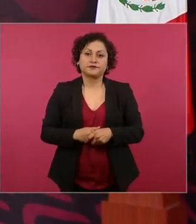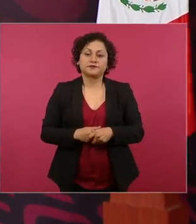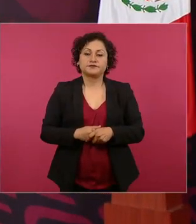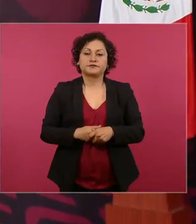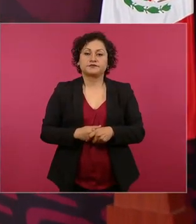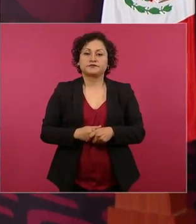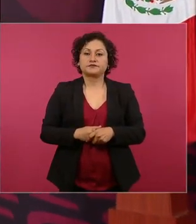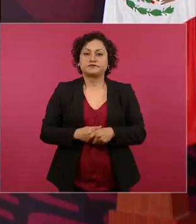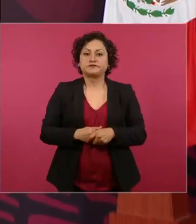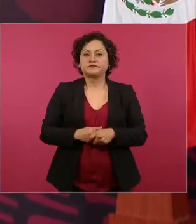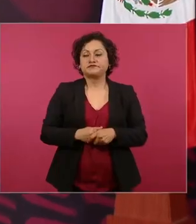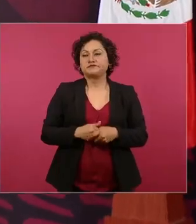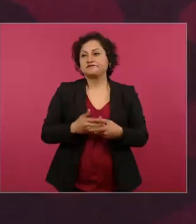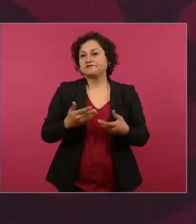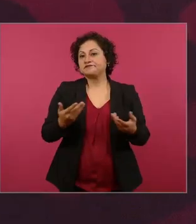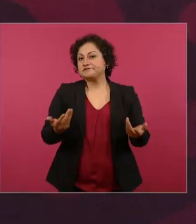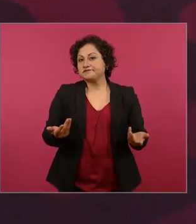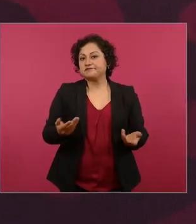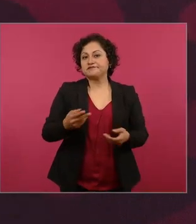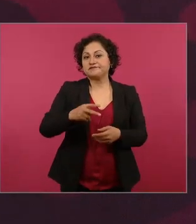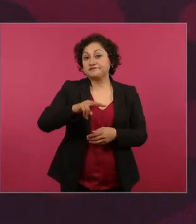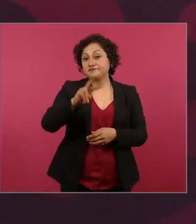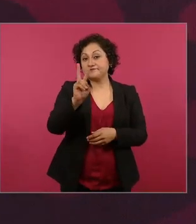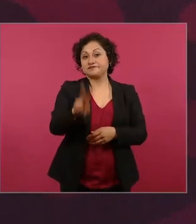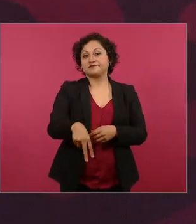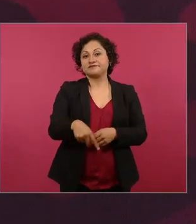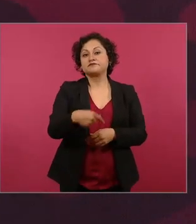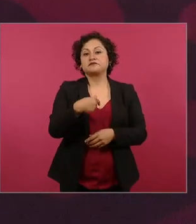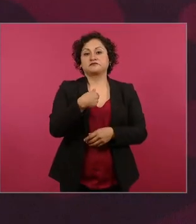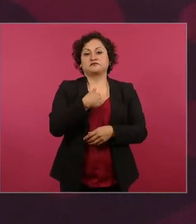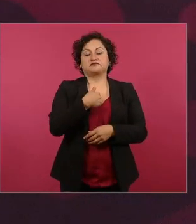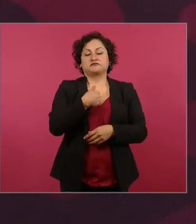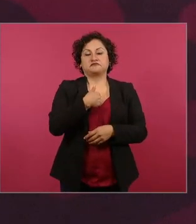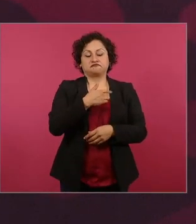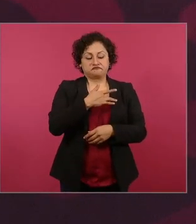Y me da muchísimo gusto, me llena de orgullo